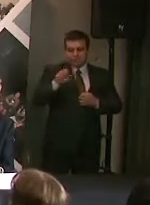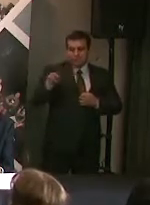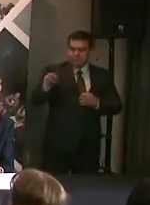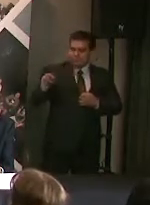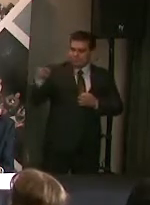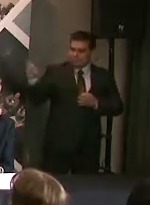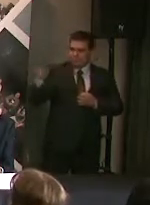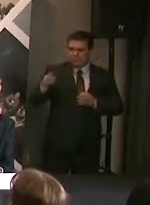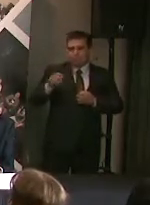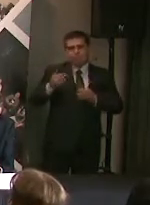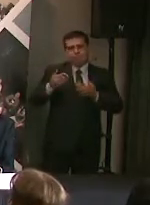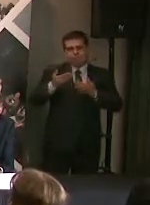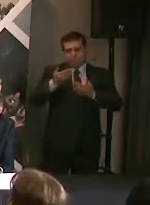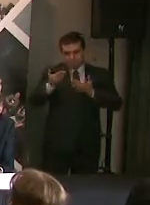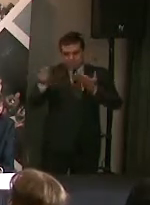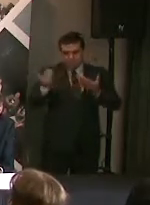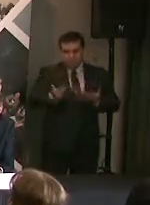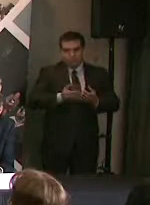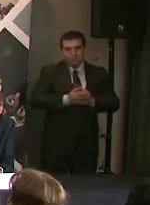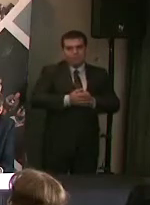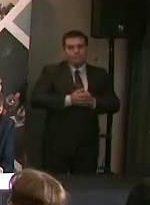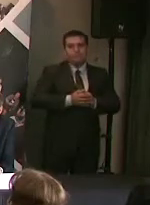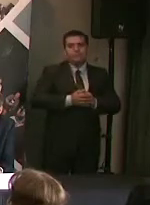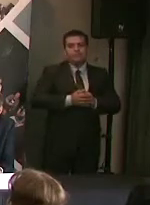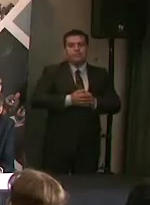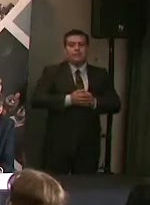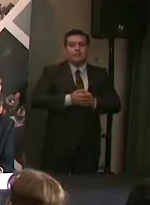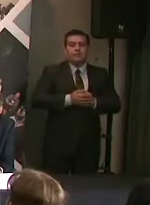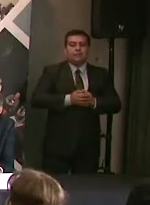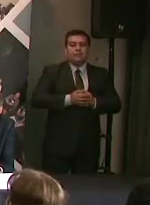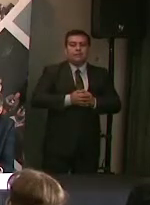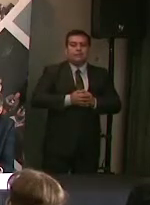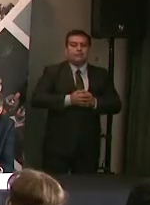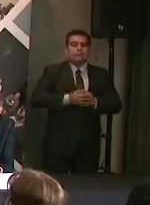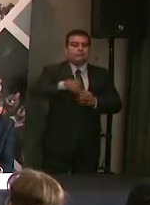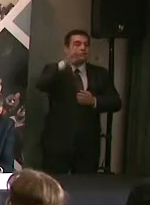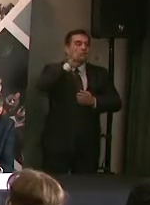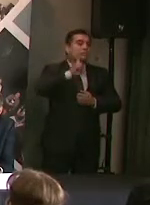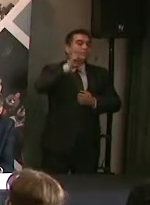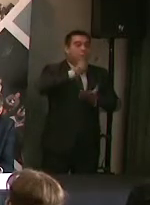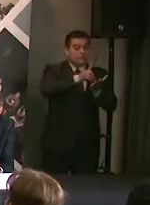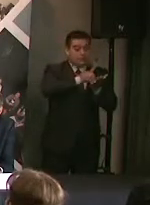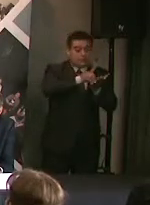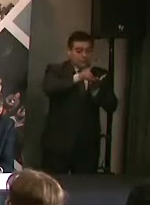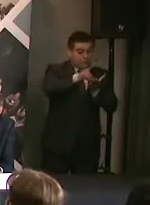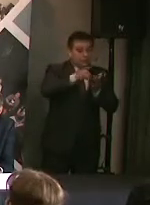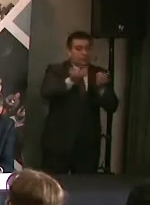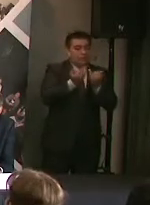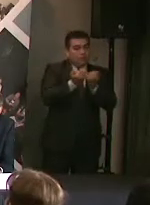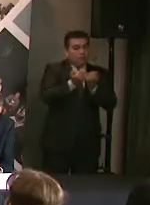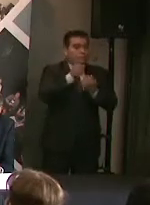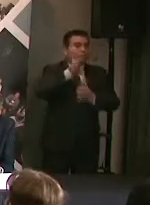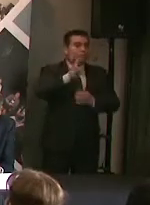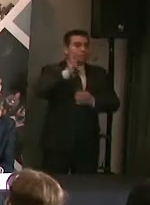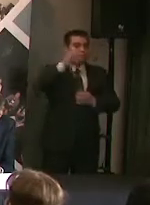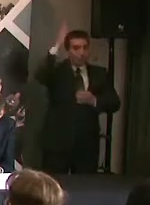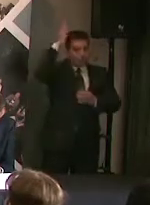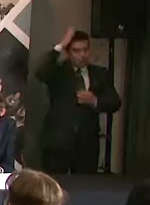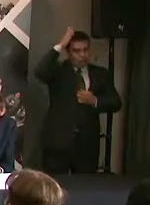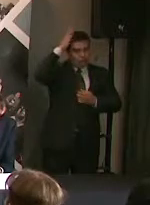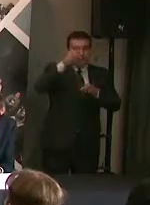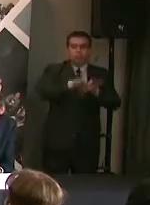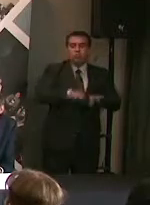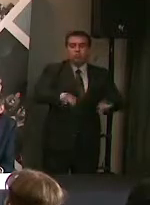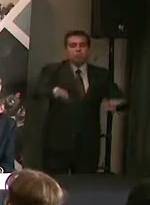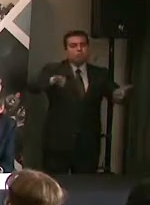Grosso. Los derechos de las mujeres, los liderazgos de las mujeres, son vitales en una